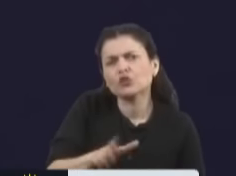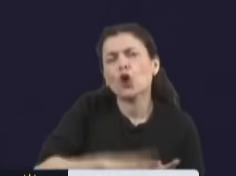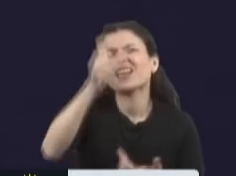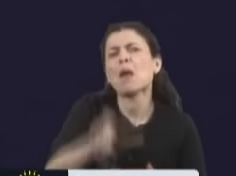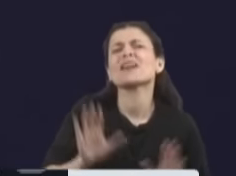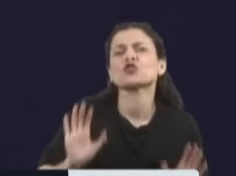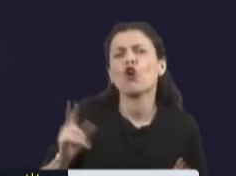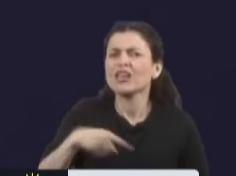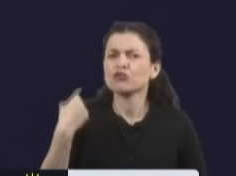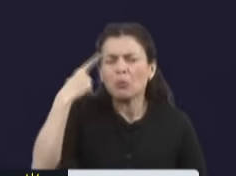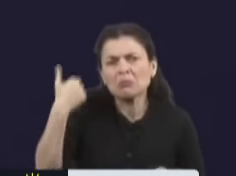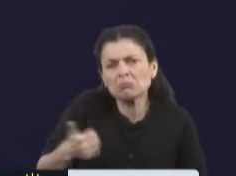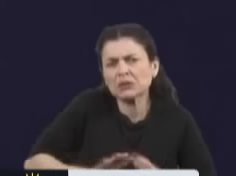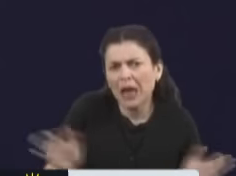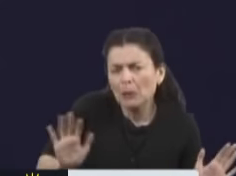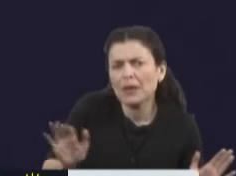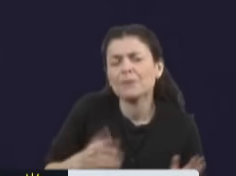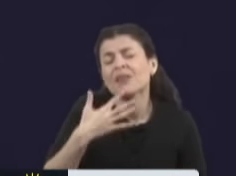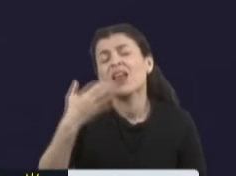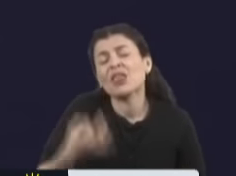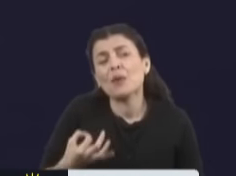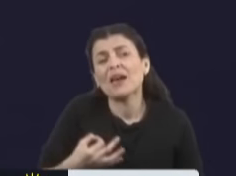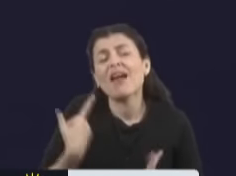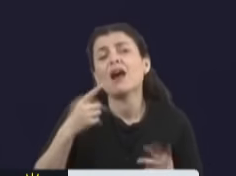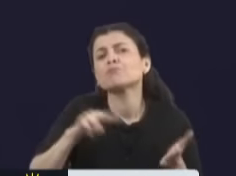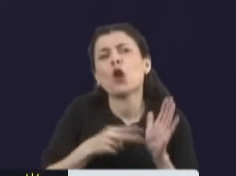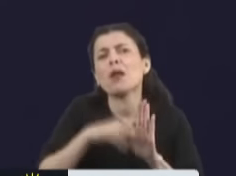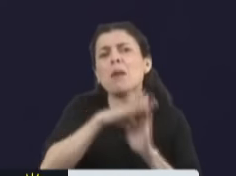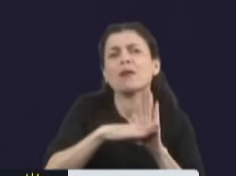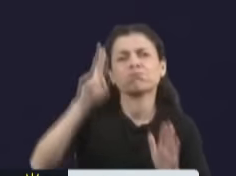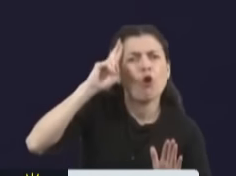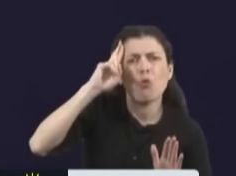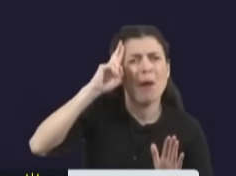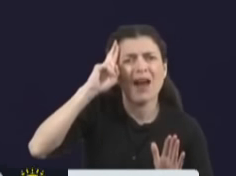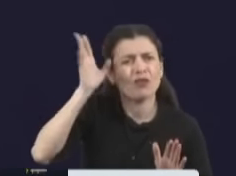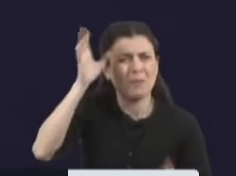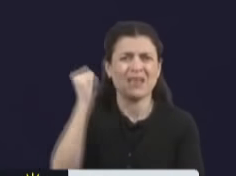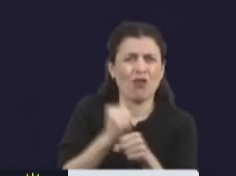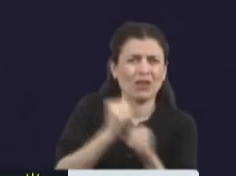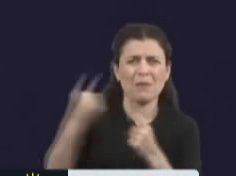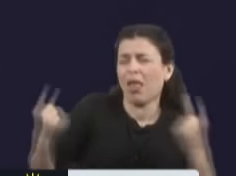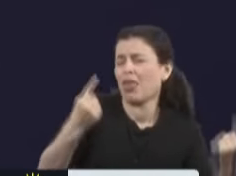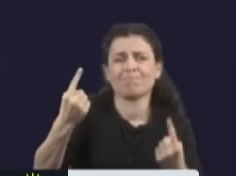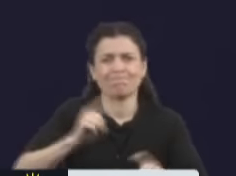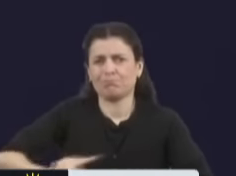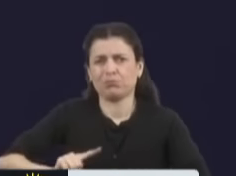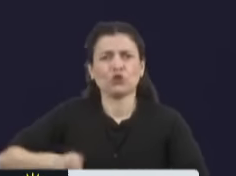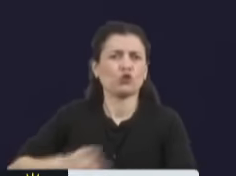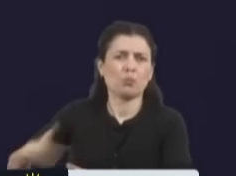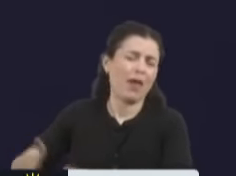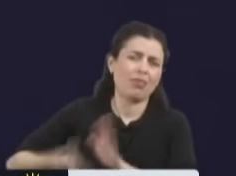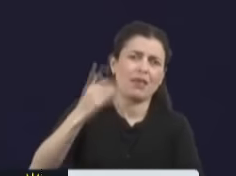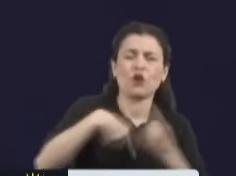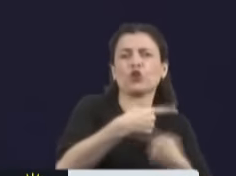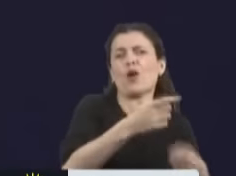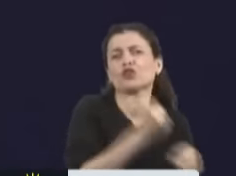consideramos que así debió ser pero lo cierto Es que con temas de agenda no pudo no no se pudo dar Así que eh es por supuesto